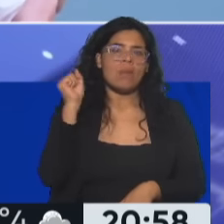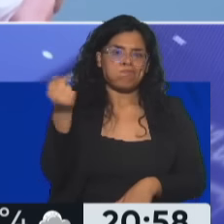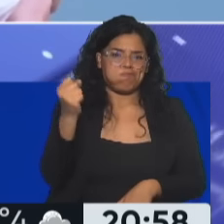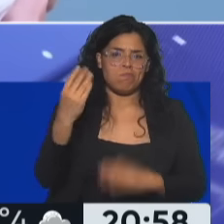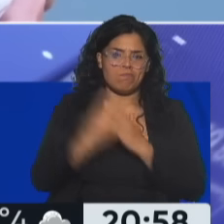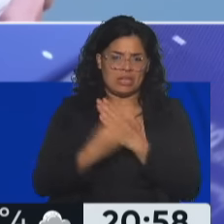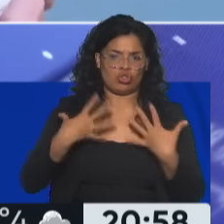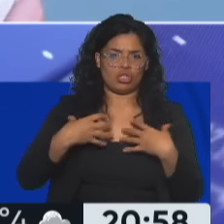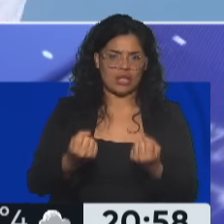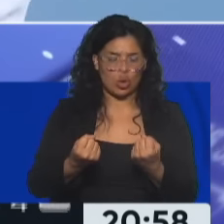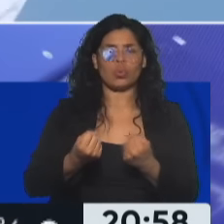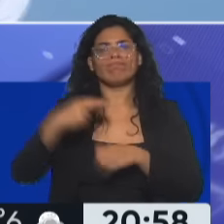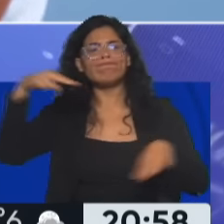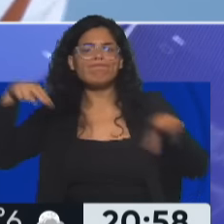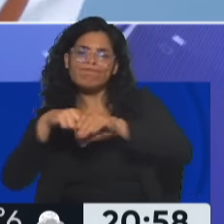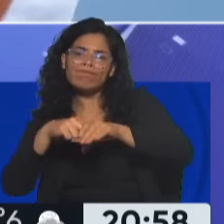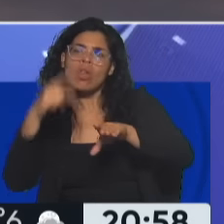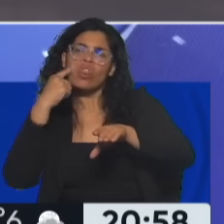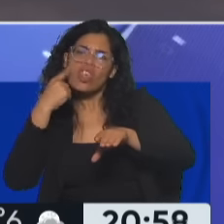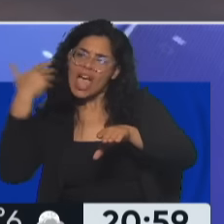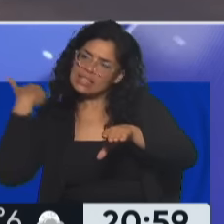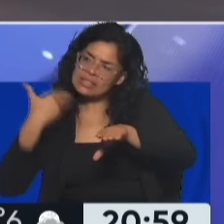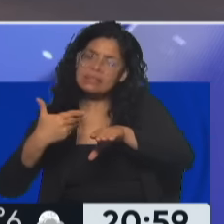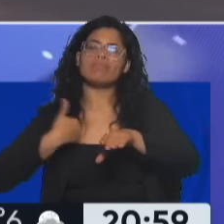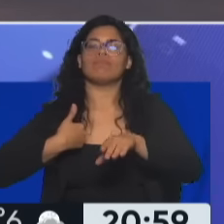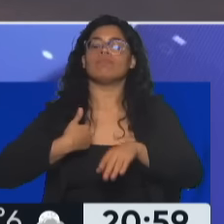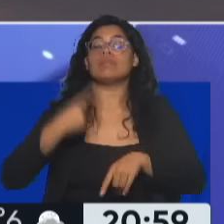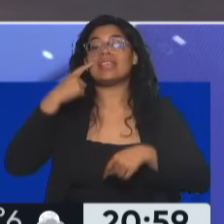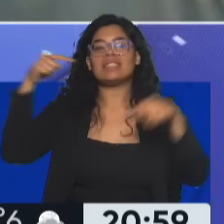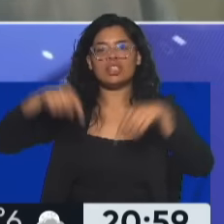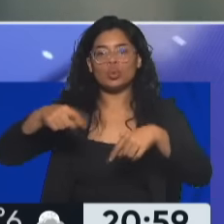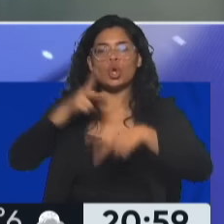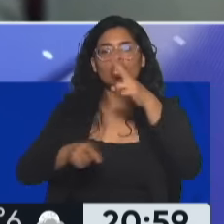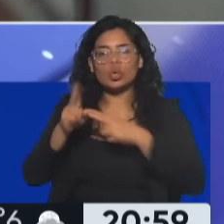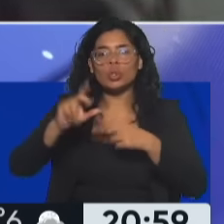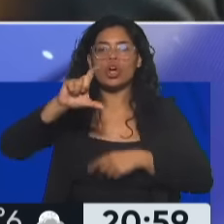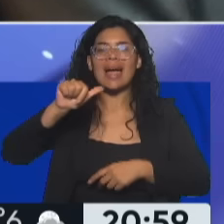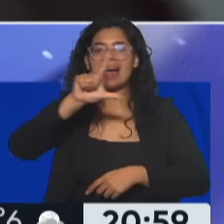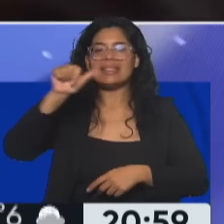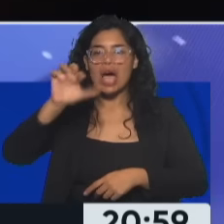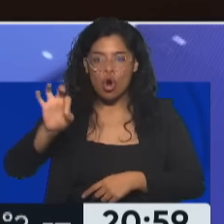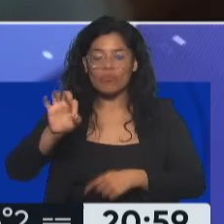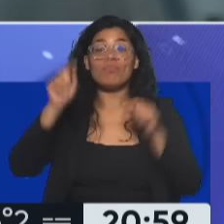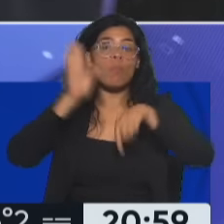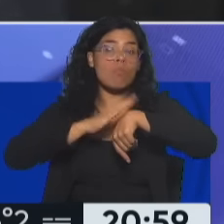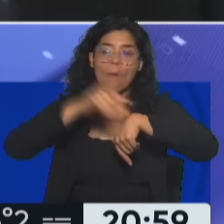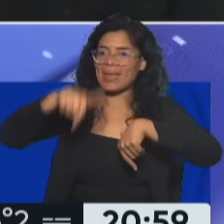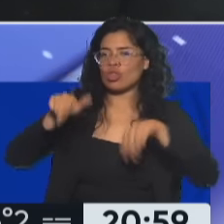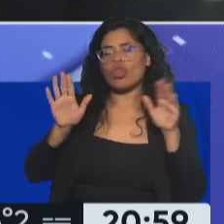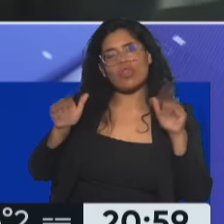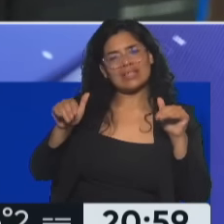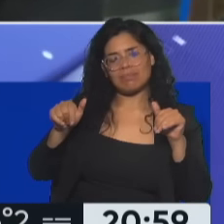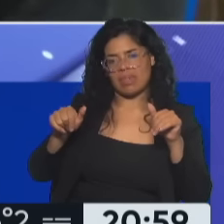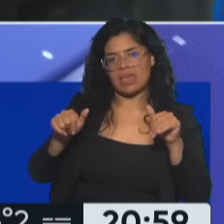en el Instituto Quirúrgico Callao. Fue velado, está siendo velado hasta las 21 de hoy en la sede de